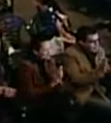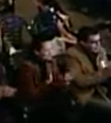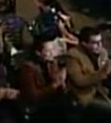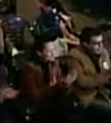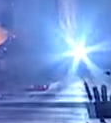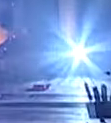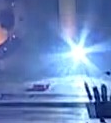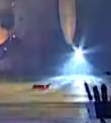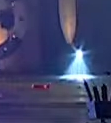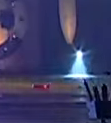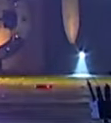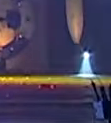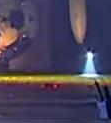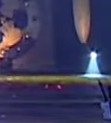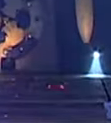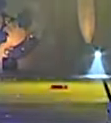Gracias.